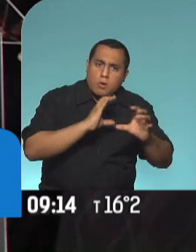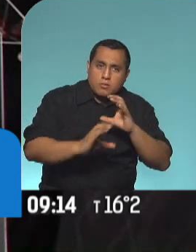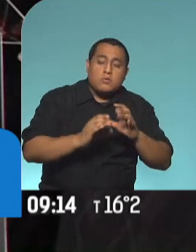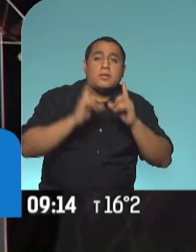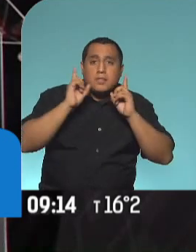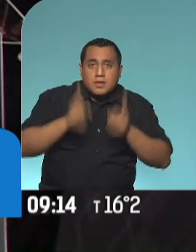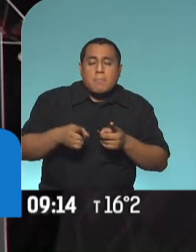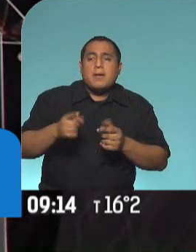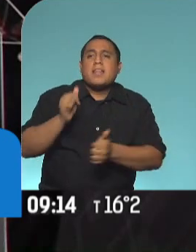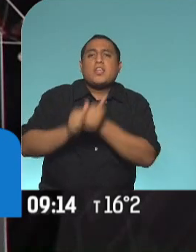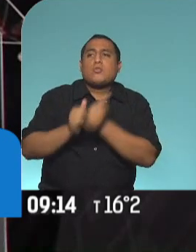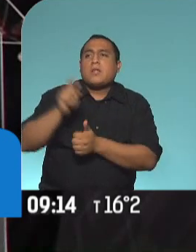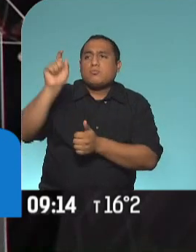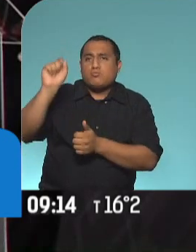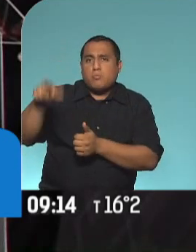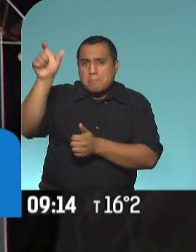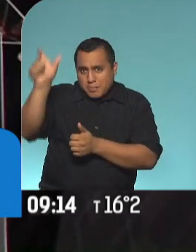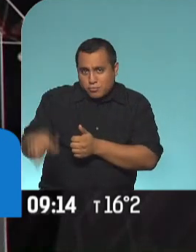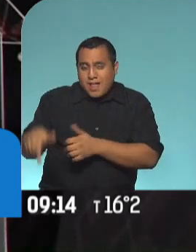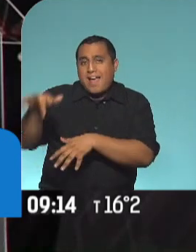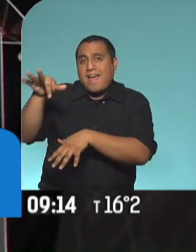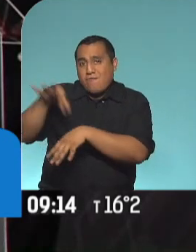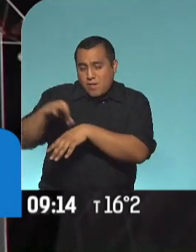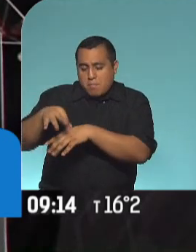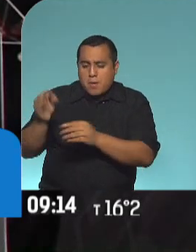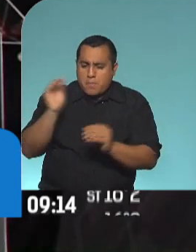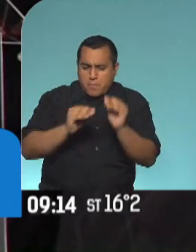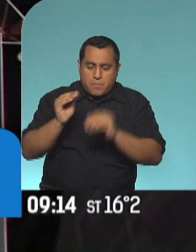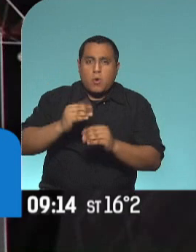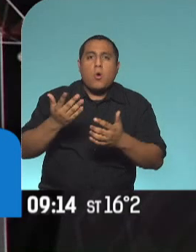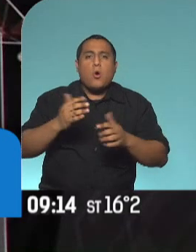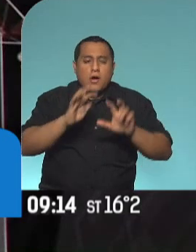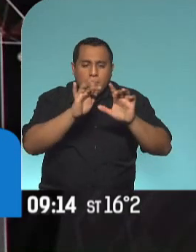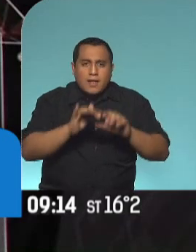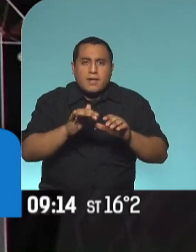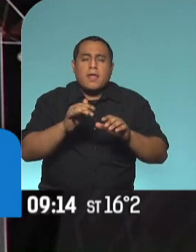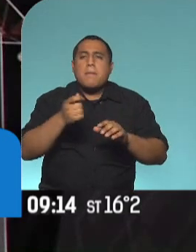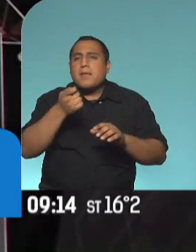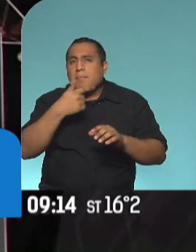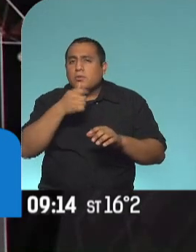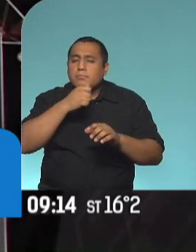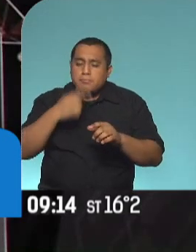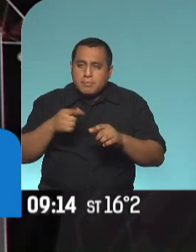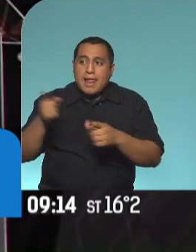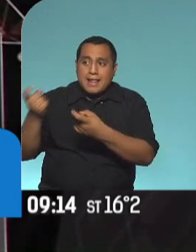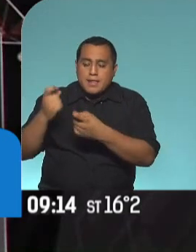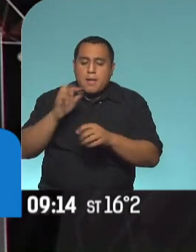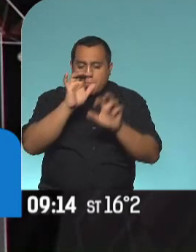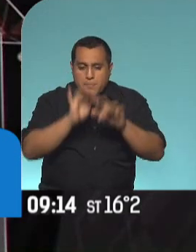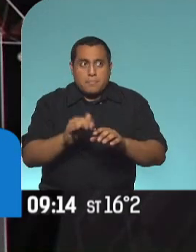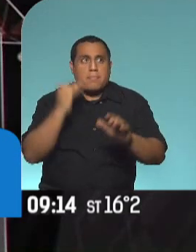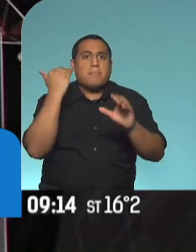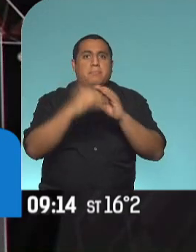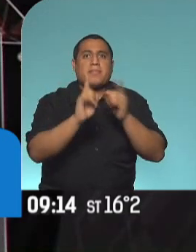historia clínica digital, la receta electrónica, que nos permite justamente brindar una atención más personalizada, más